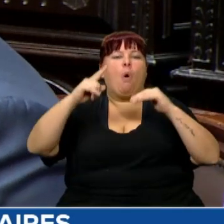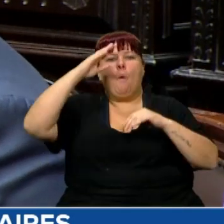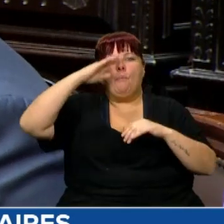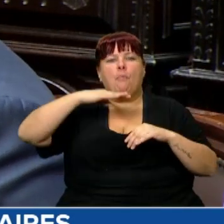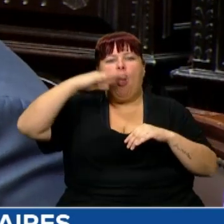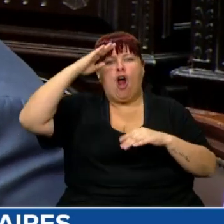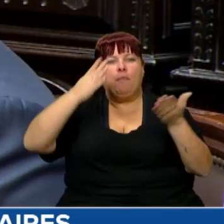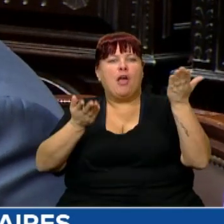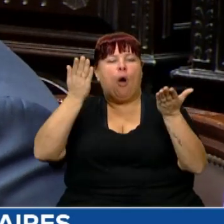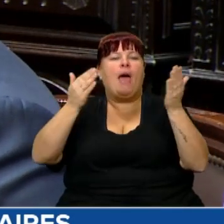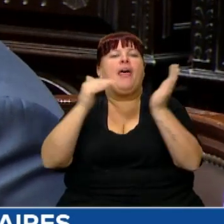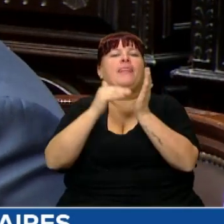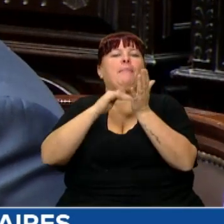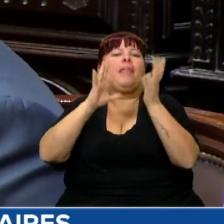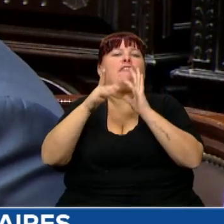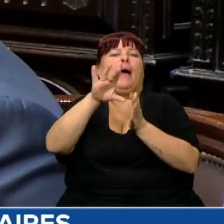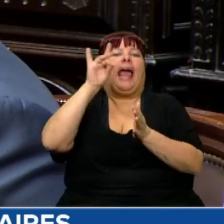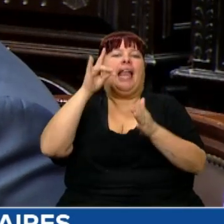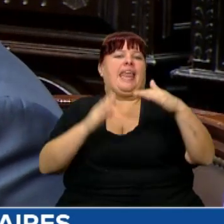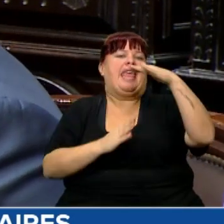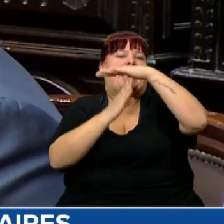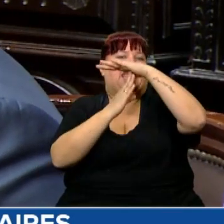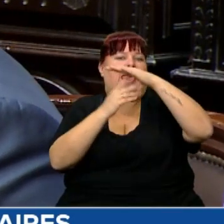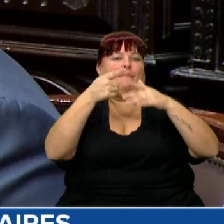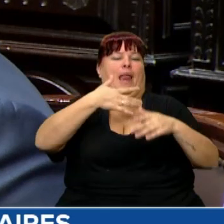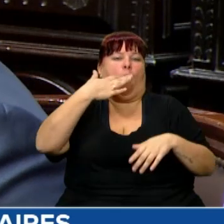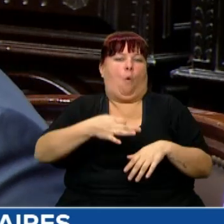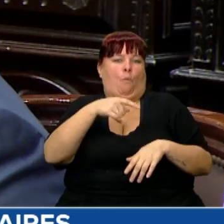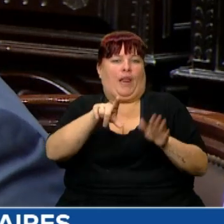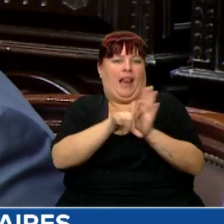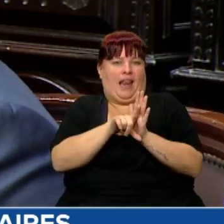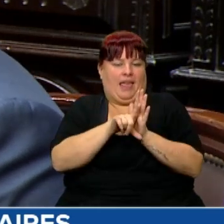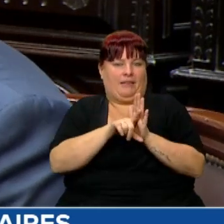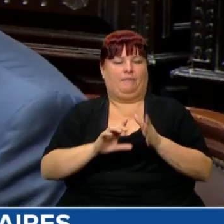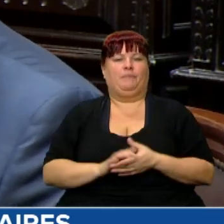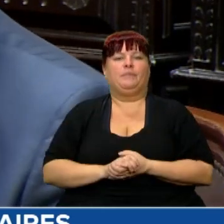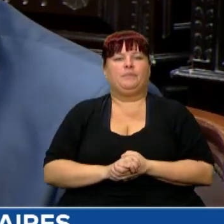mensualmente según el método que elija la autoridad de aplicación de esta ley.